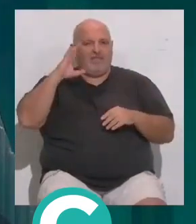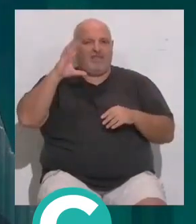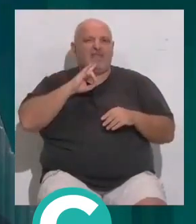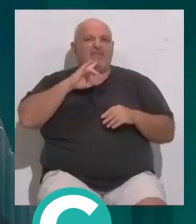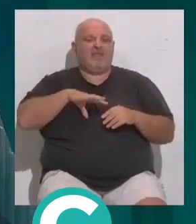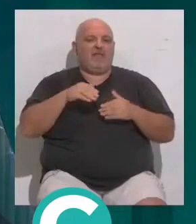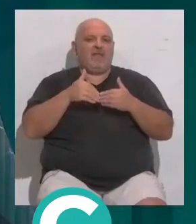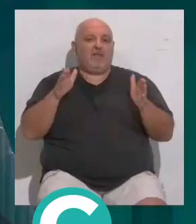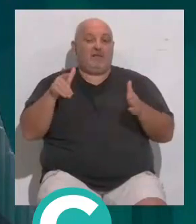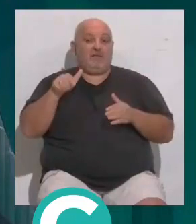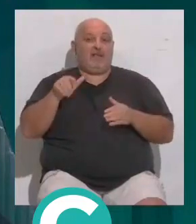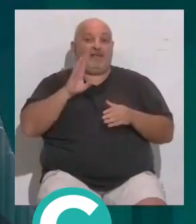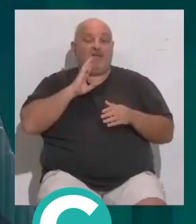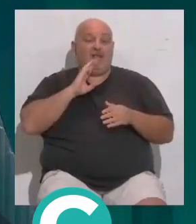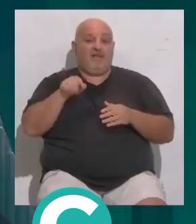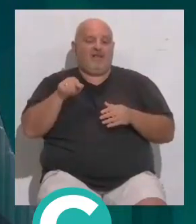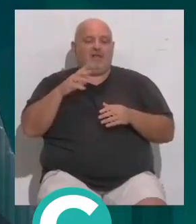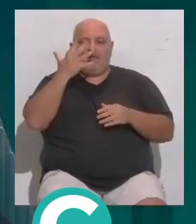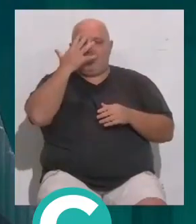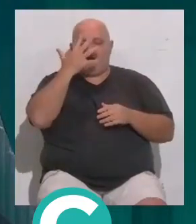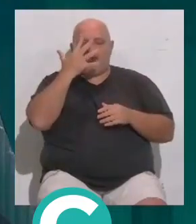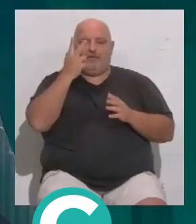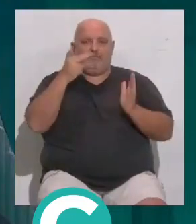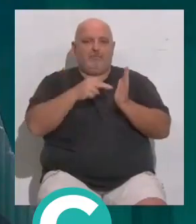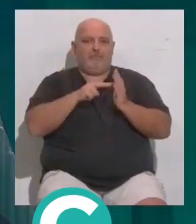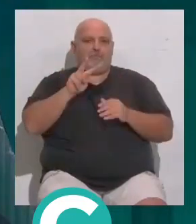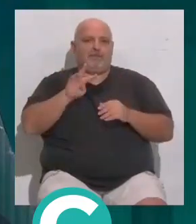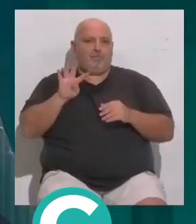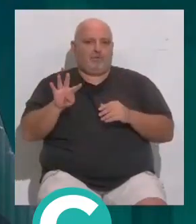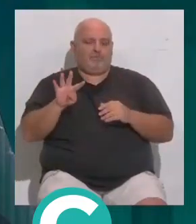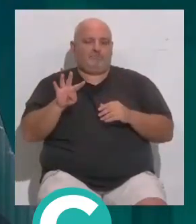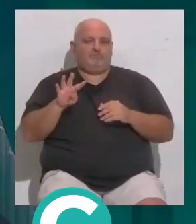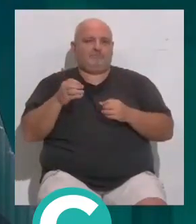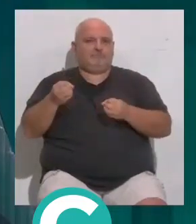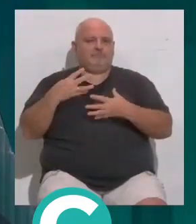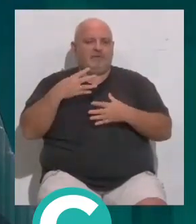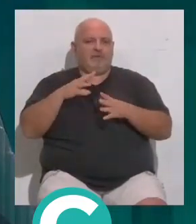es abrir el establecimiento para el Carnaval 2024.